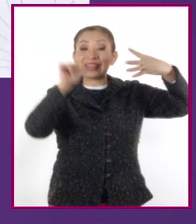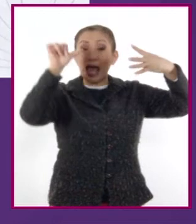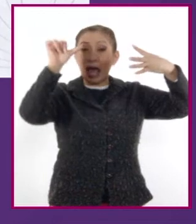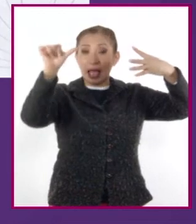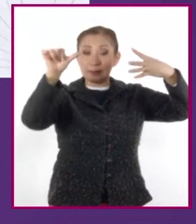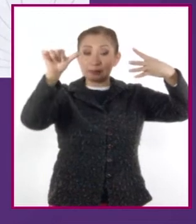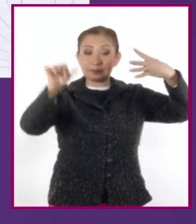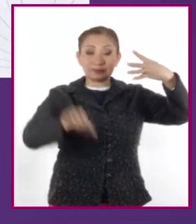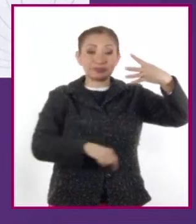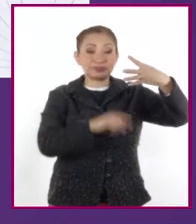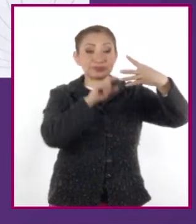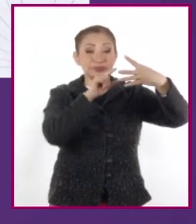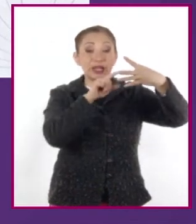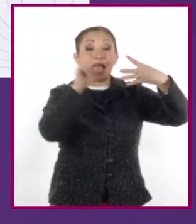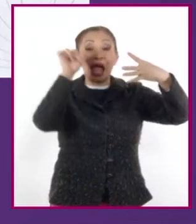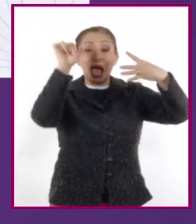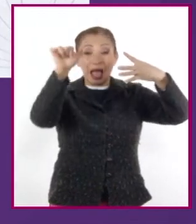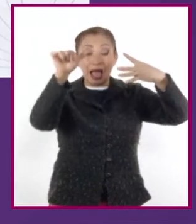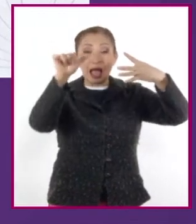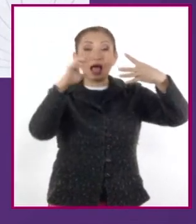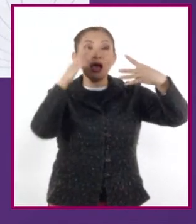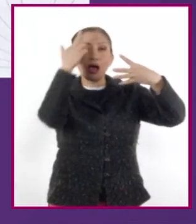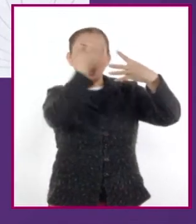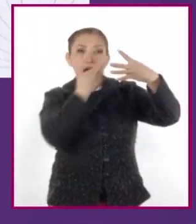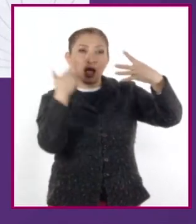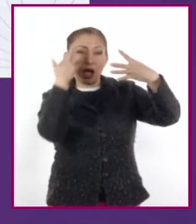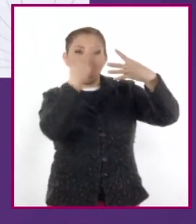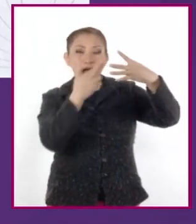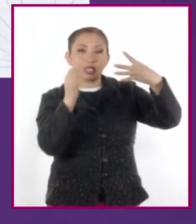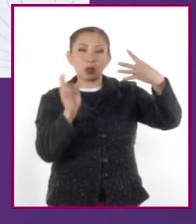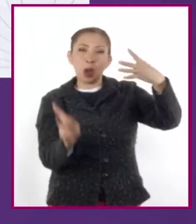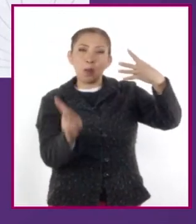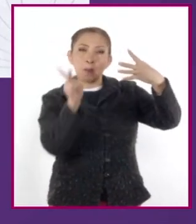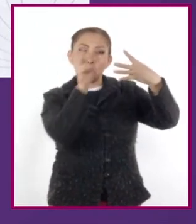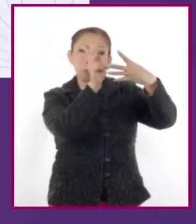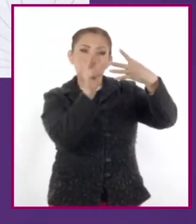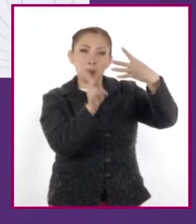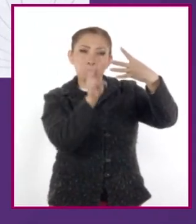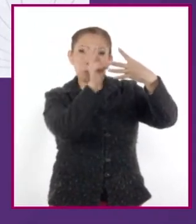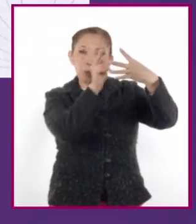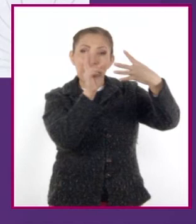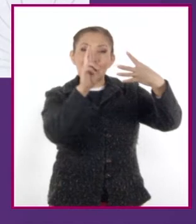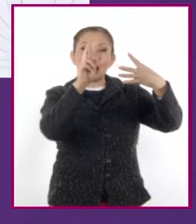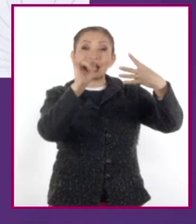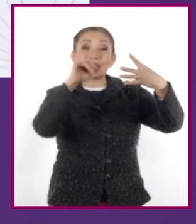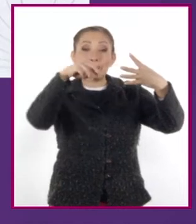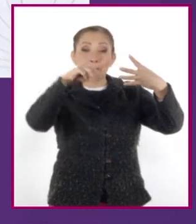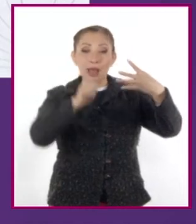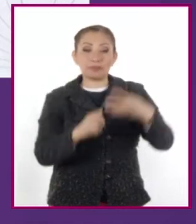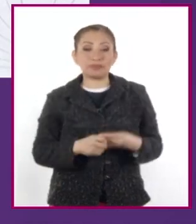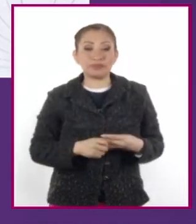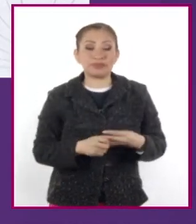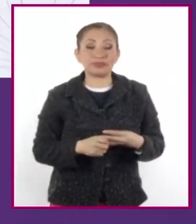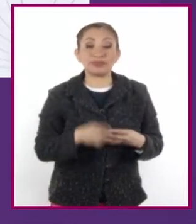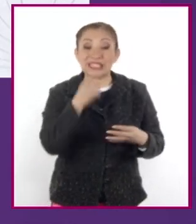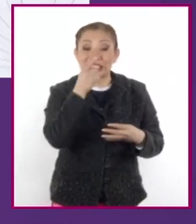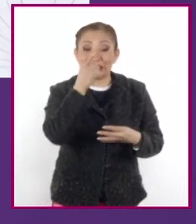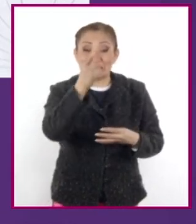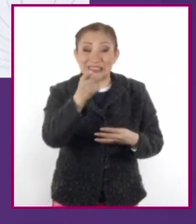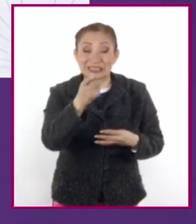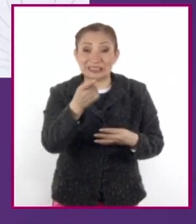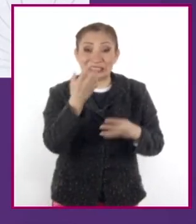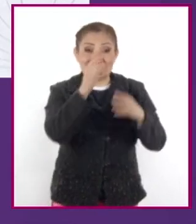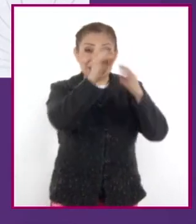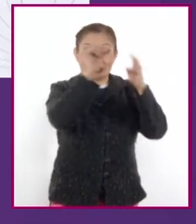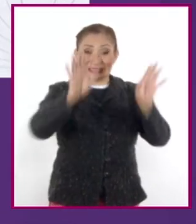A y a partir de ahí revisaremos las coincidencias en cuanto a la rima. Mencionábamos que dentro de